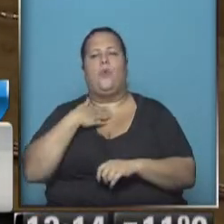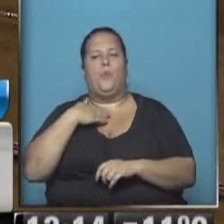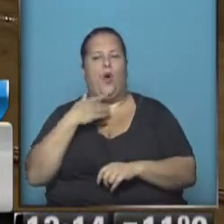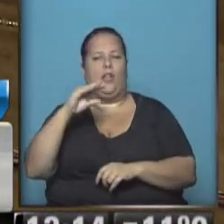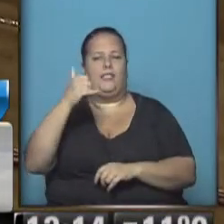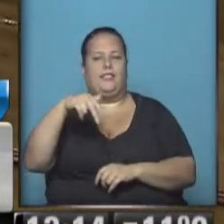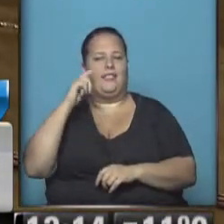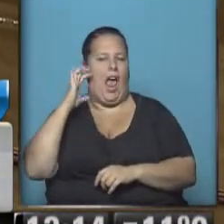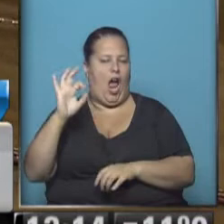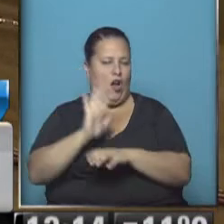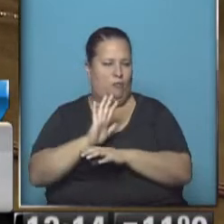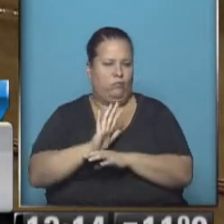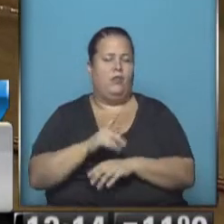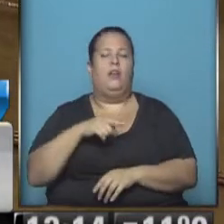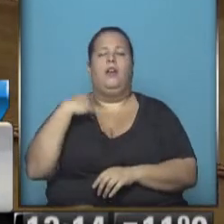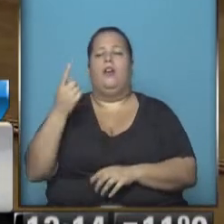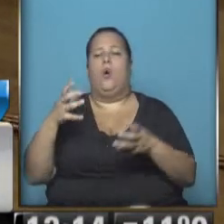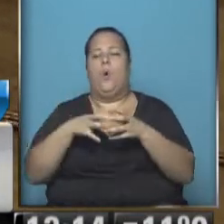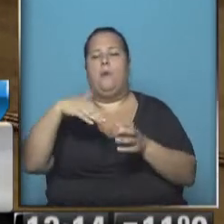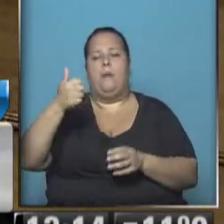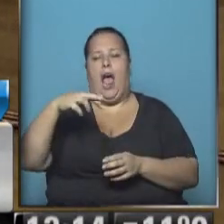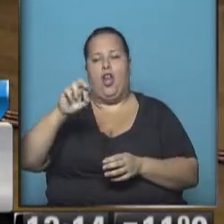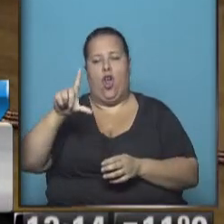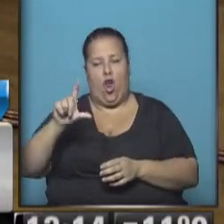del Chango de alguna manera. La banda de Manolo,